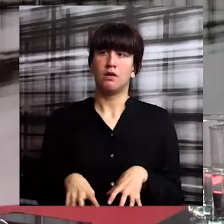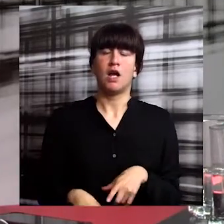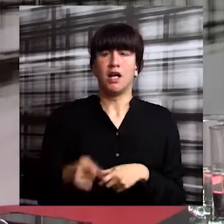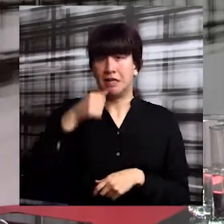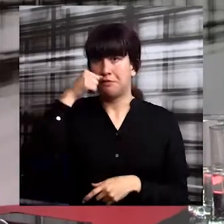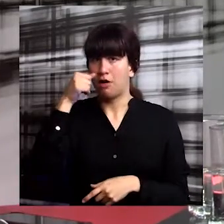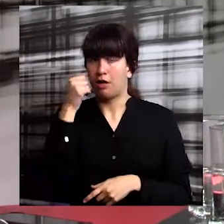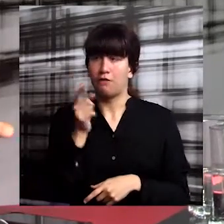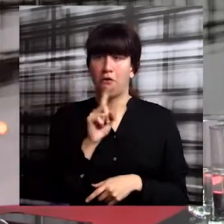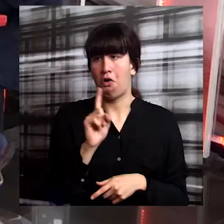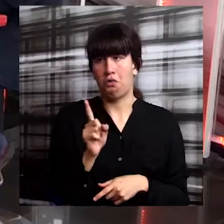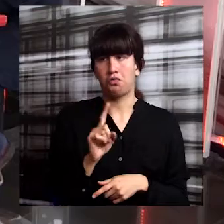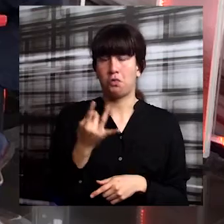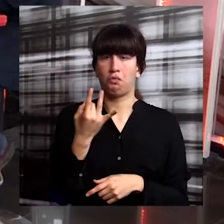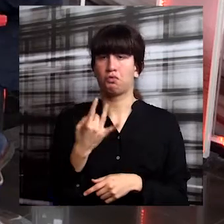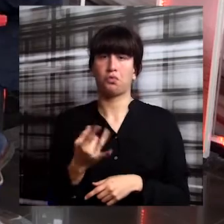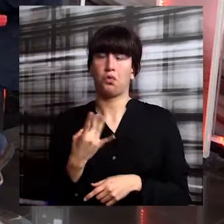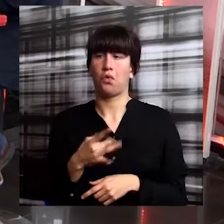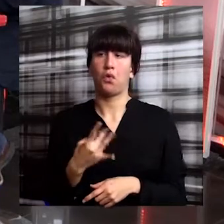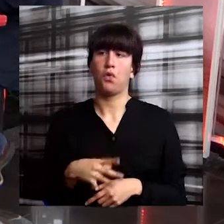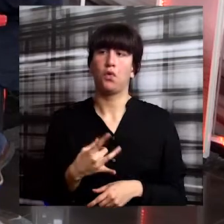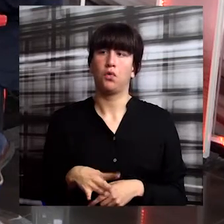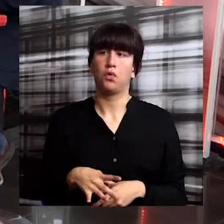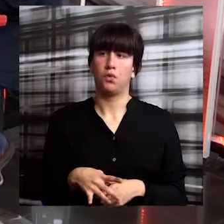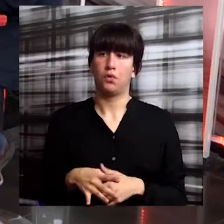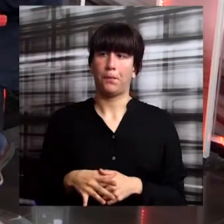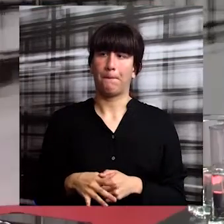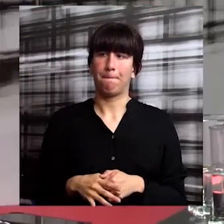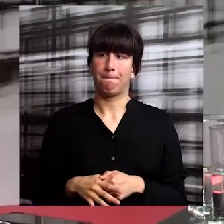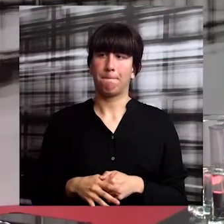comunidad. El narcotráfico, no nos olvidemos que no solamente